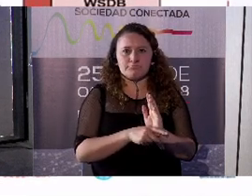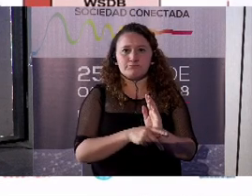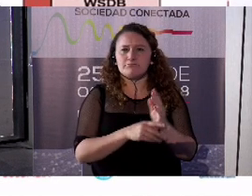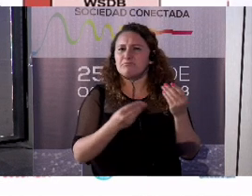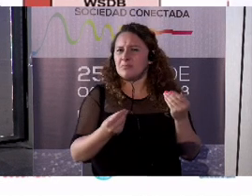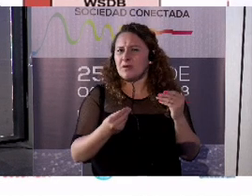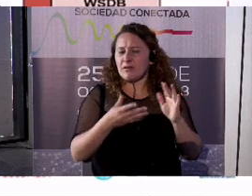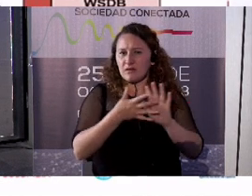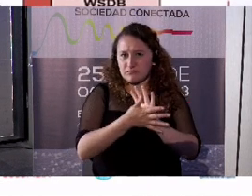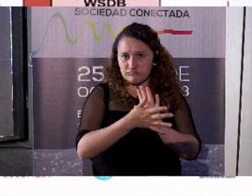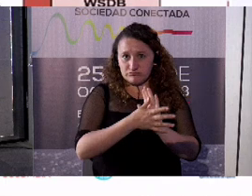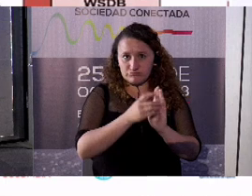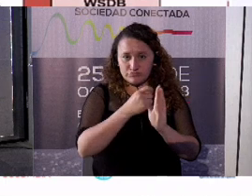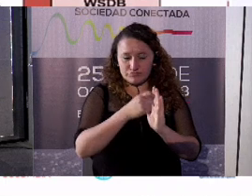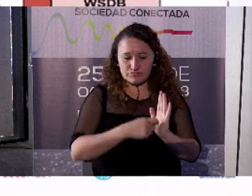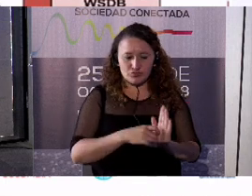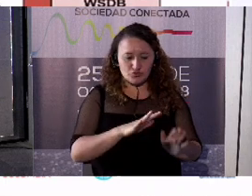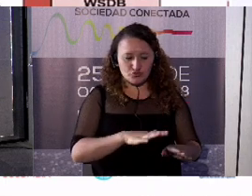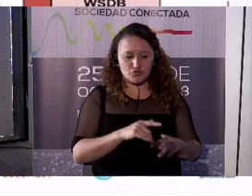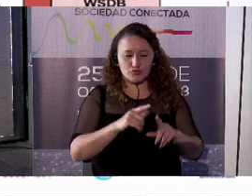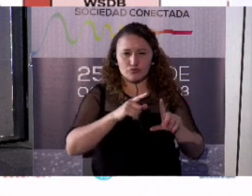base de datos de